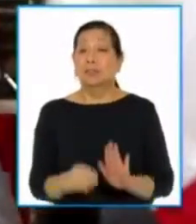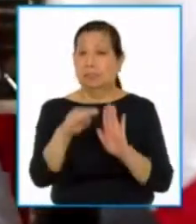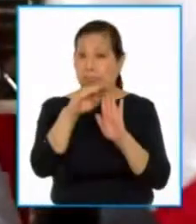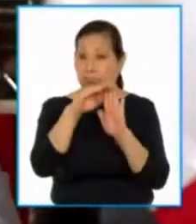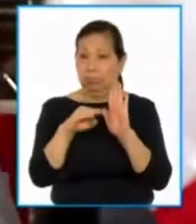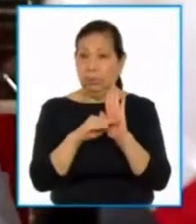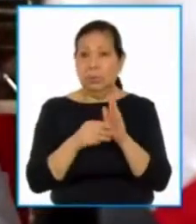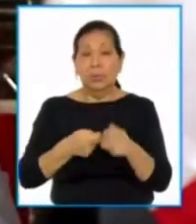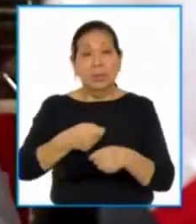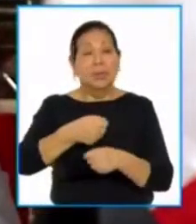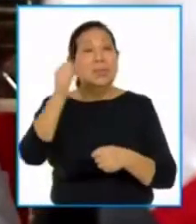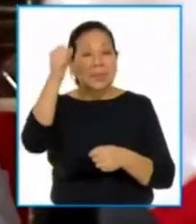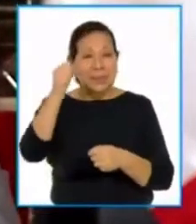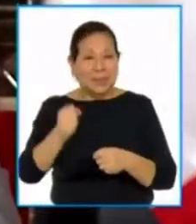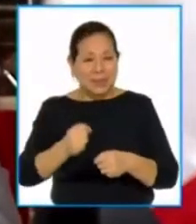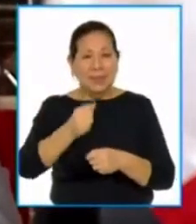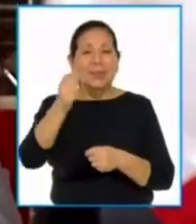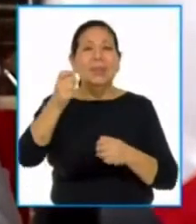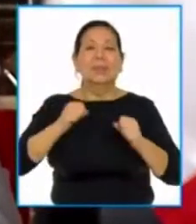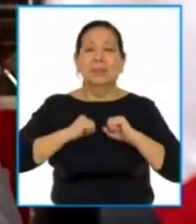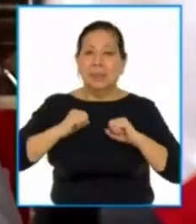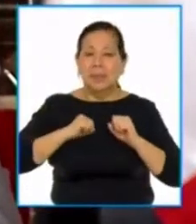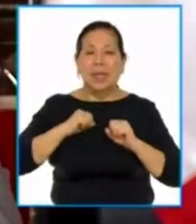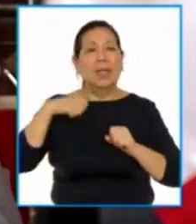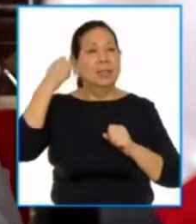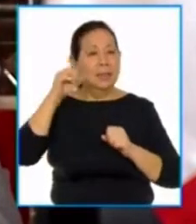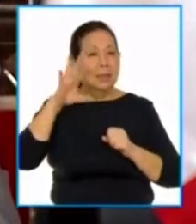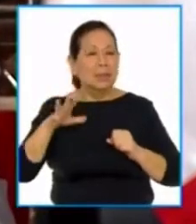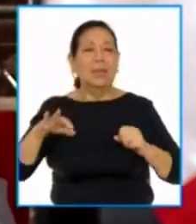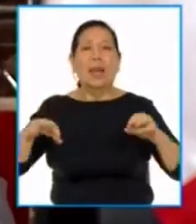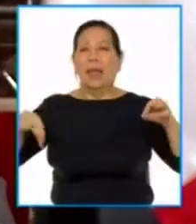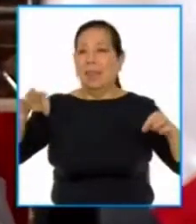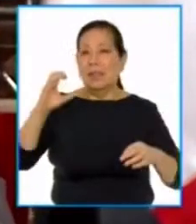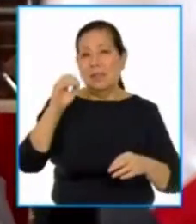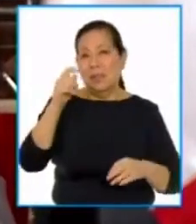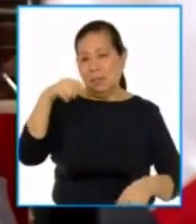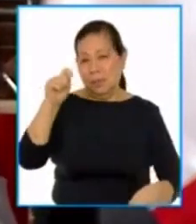las siguientes: casinos y tragamonedas, gimnasios, cines y artes escénicas, 0%.